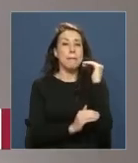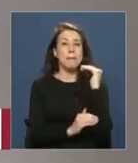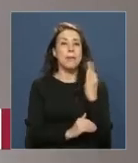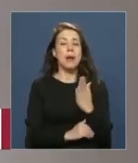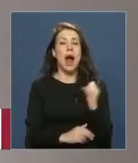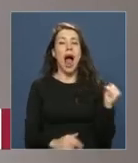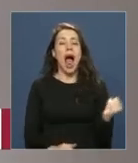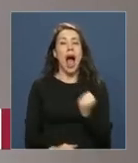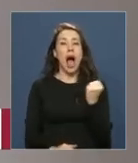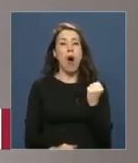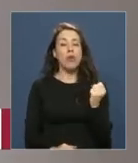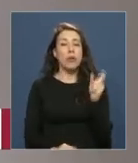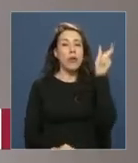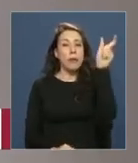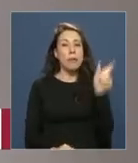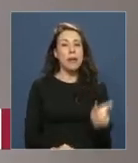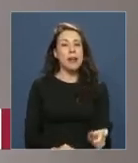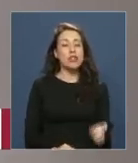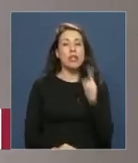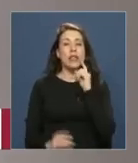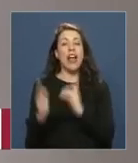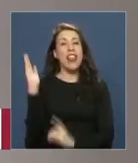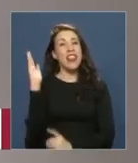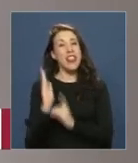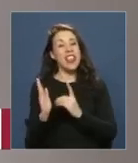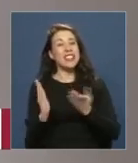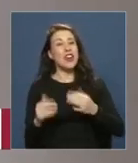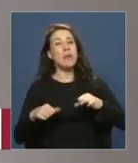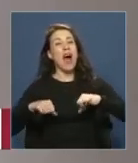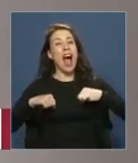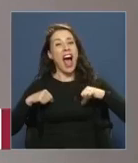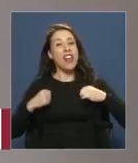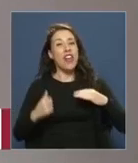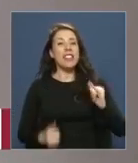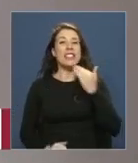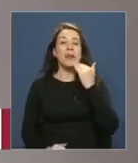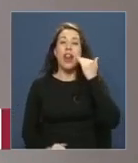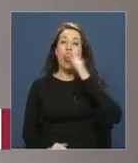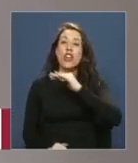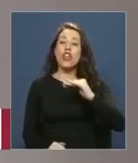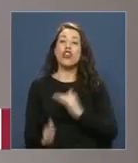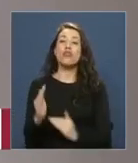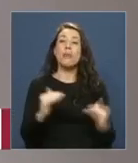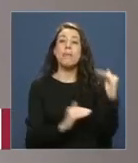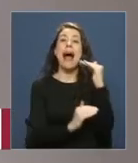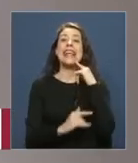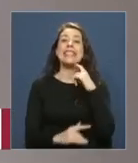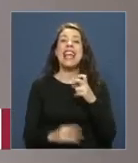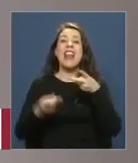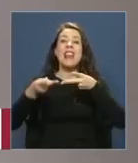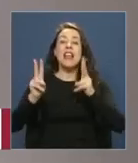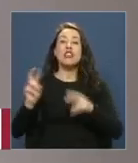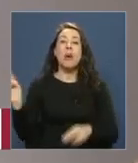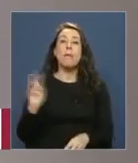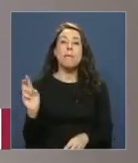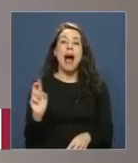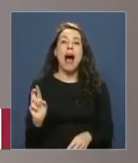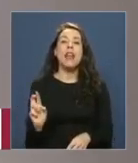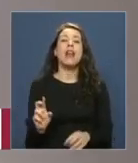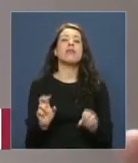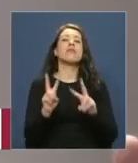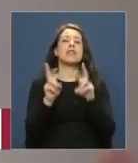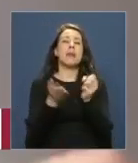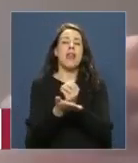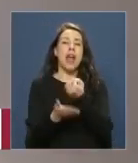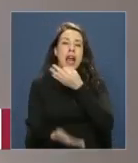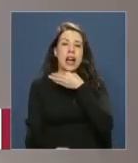la autonomía de las personas en desarrollo, como son los adolescentes e infantes, por sobre el derecho de los padres en materia de fármaco, en